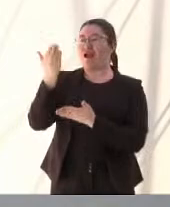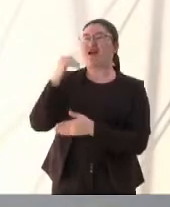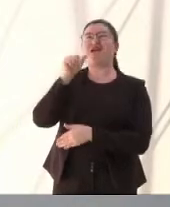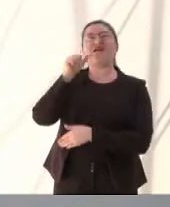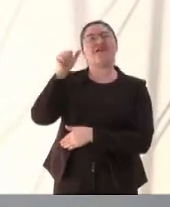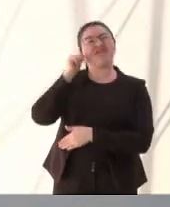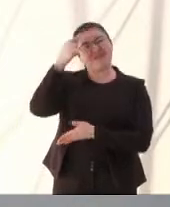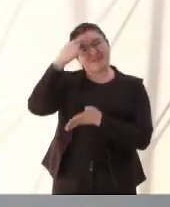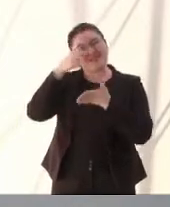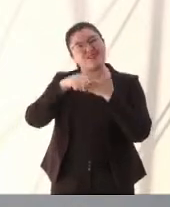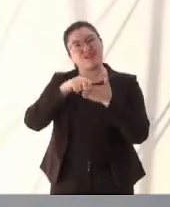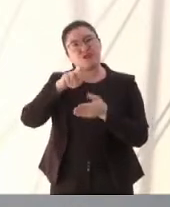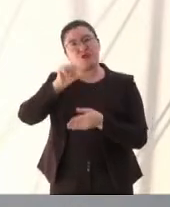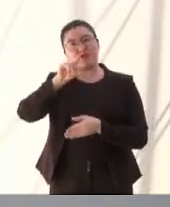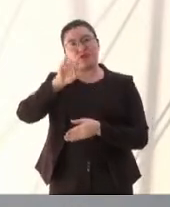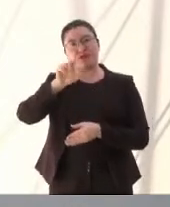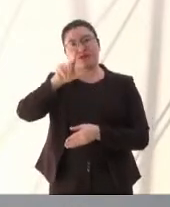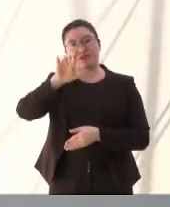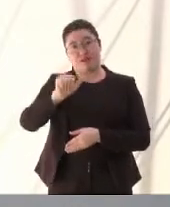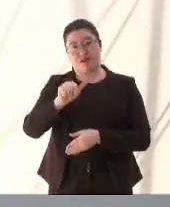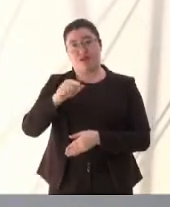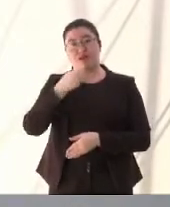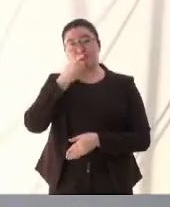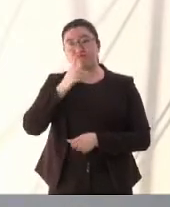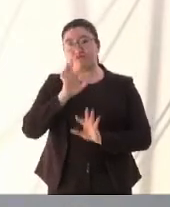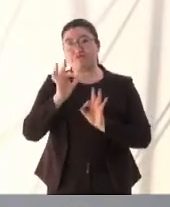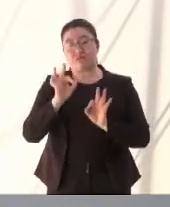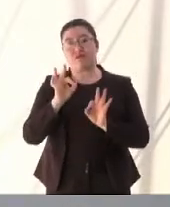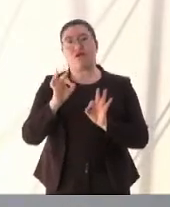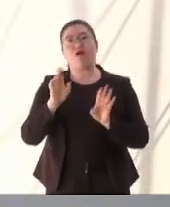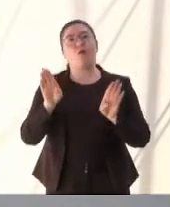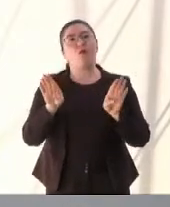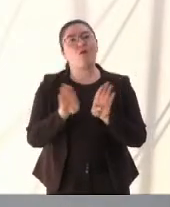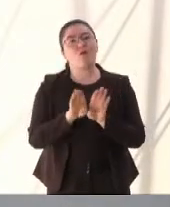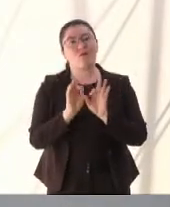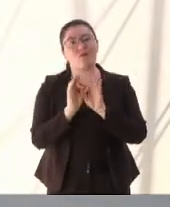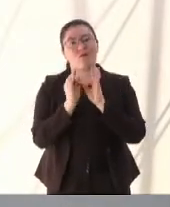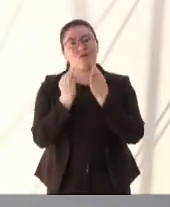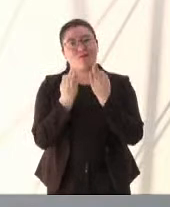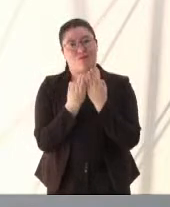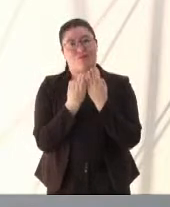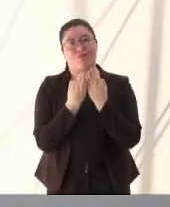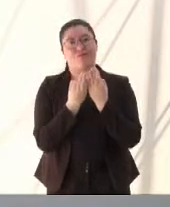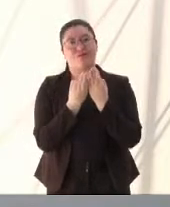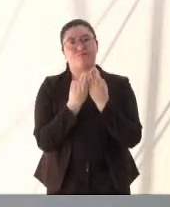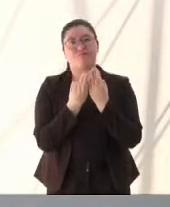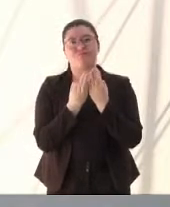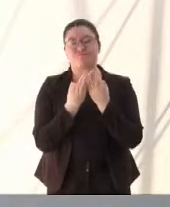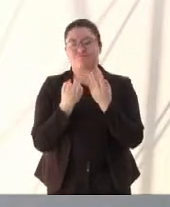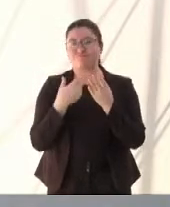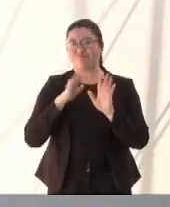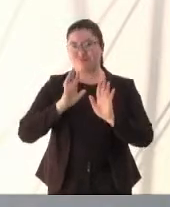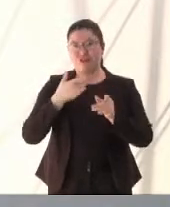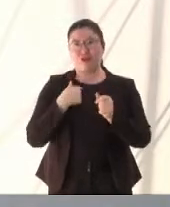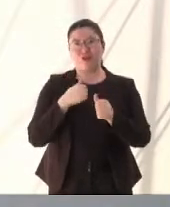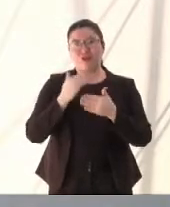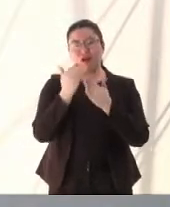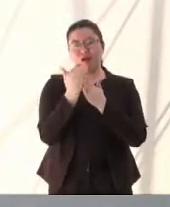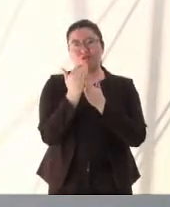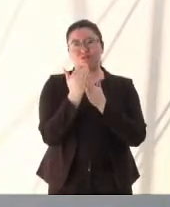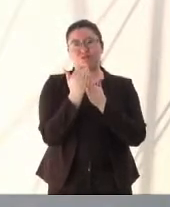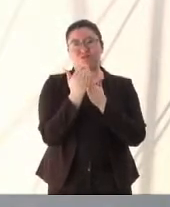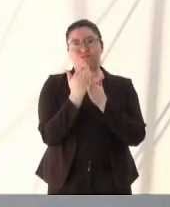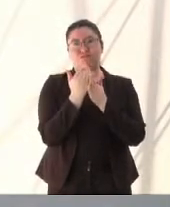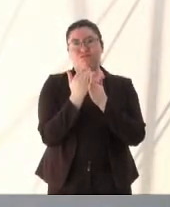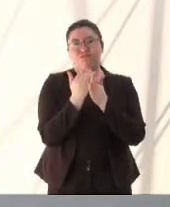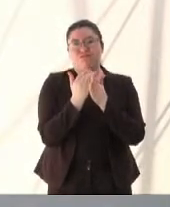ayer, el día de ayer, los resultados de cómo afortunadamente ha venido disminuyendo de manera